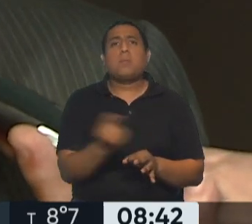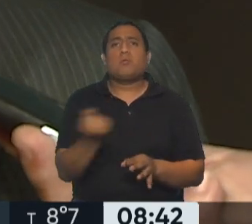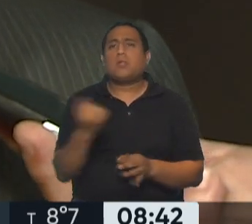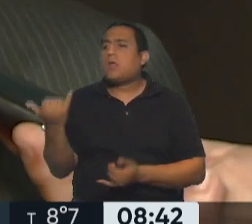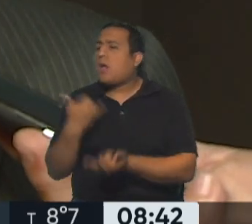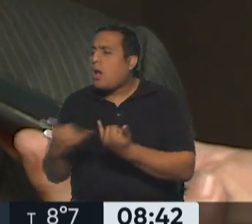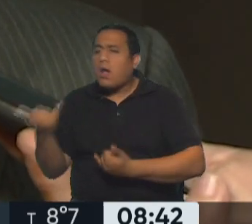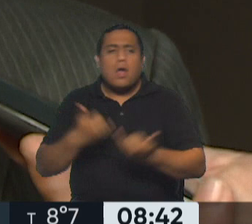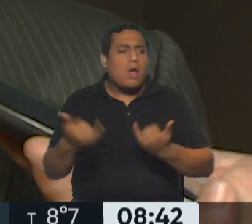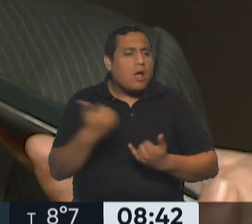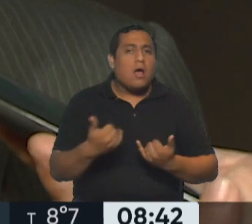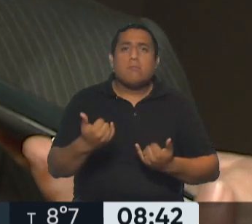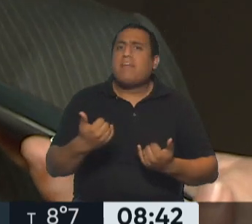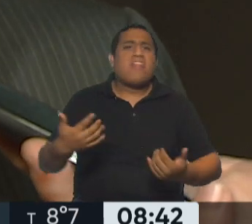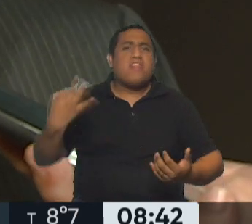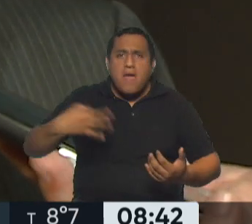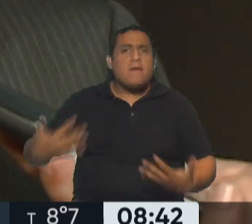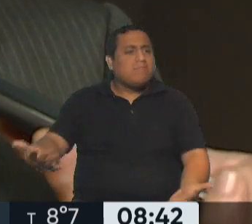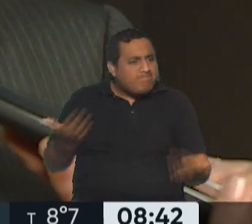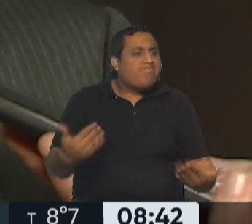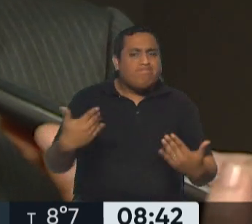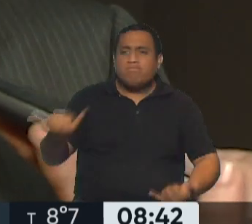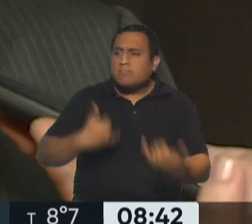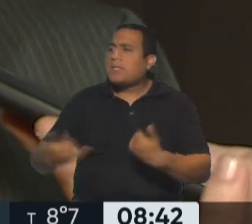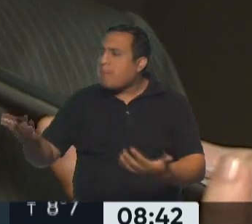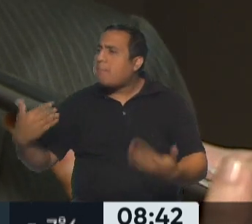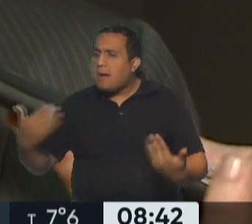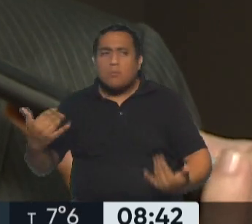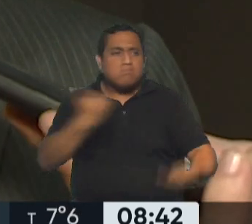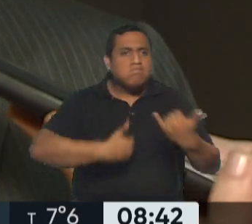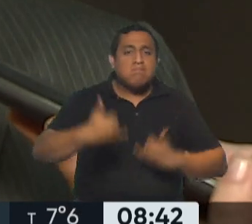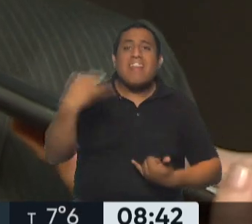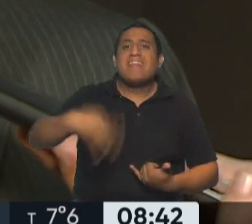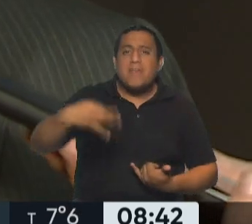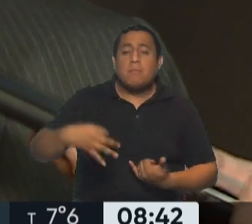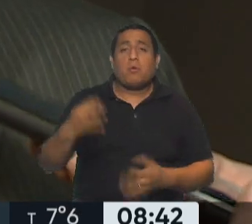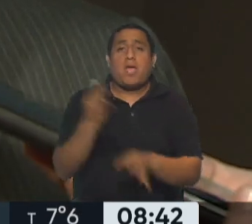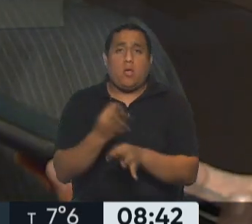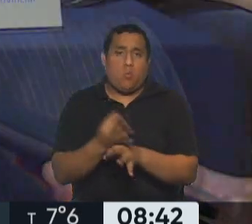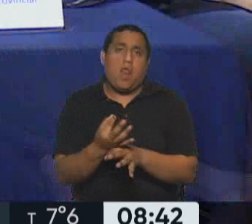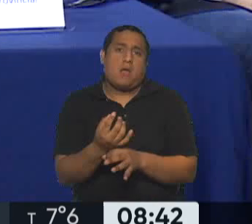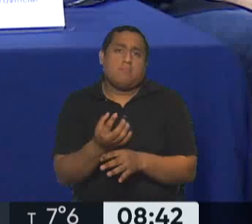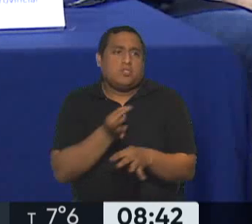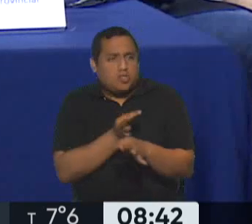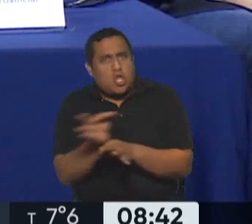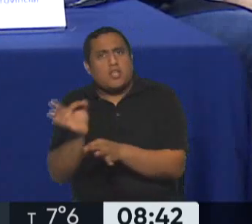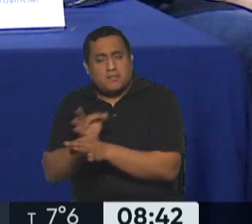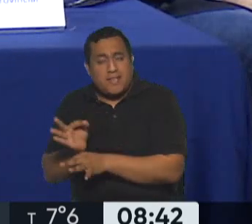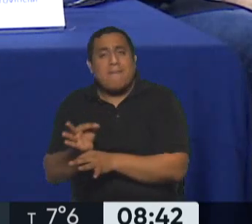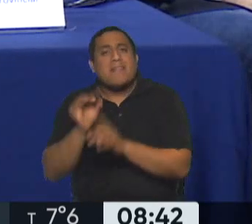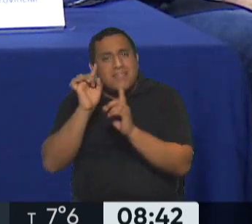voces deben aturdirnos en la escuela, porque la escuela, además de brindar conocimientos significativos, tiene que